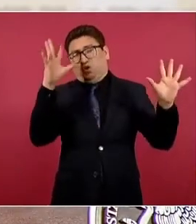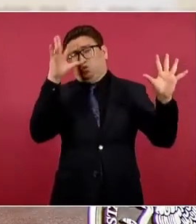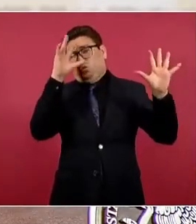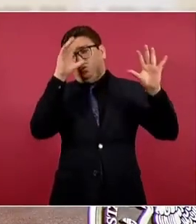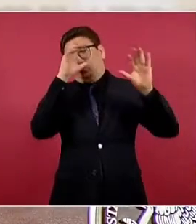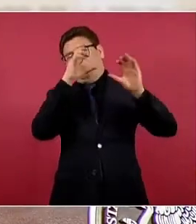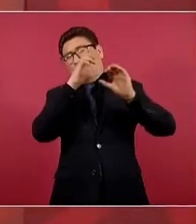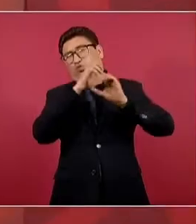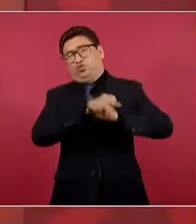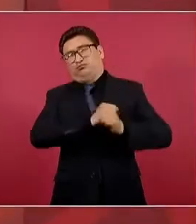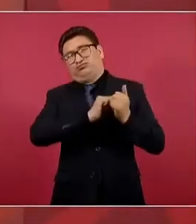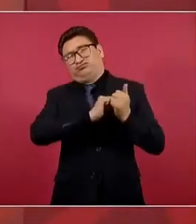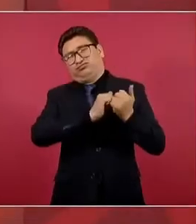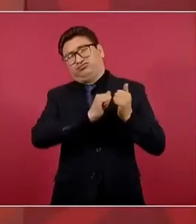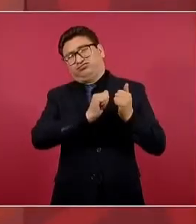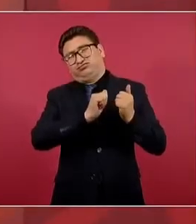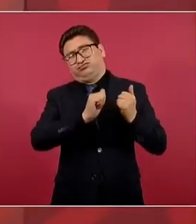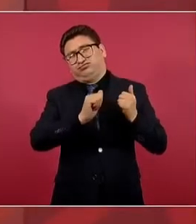del atraso,